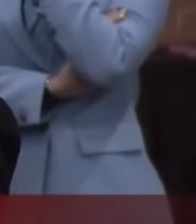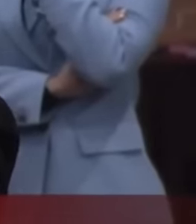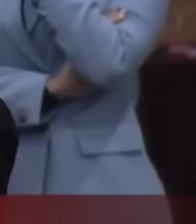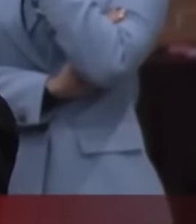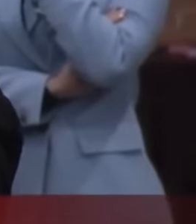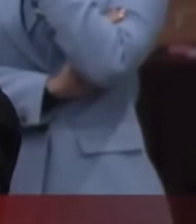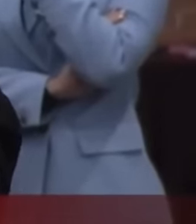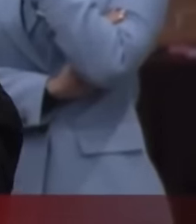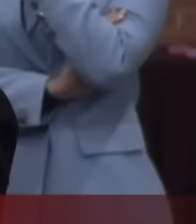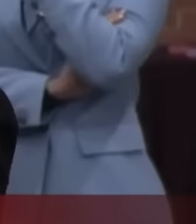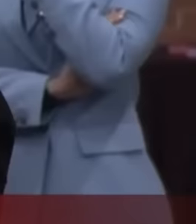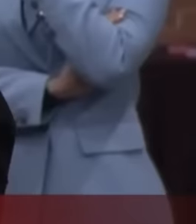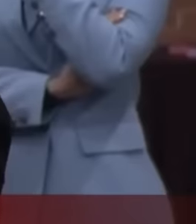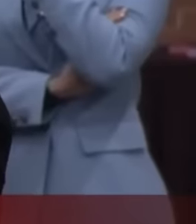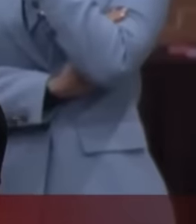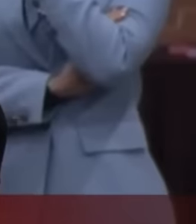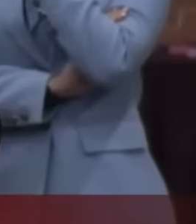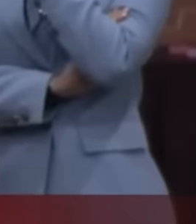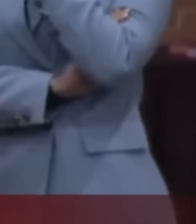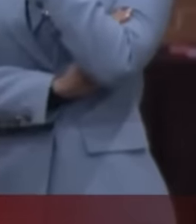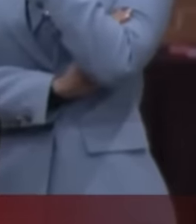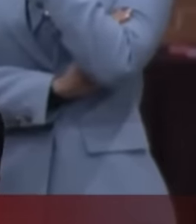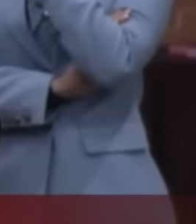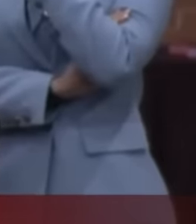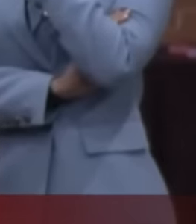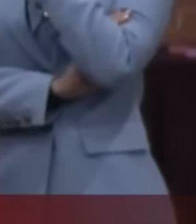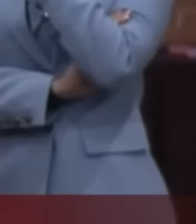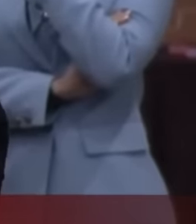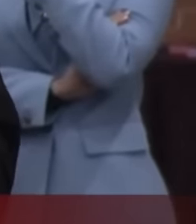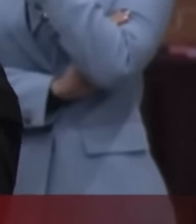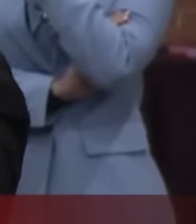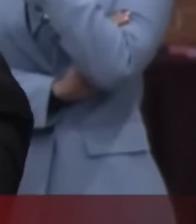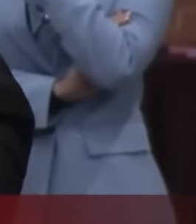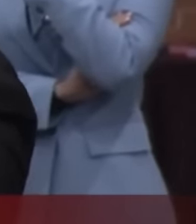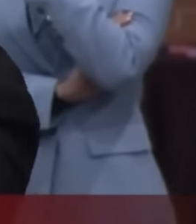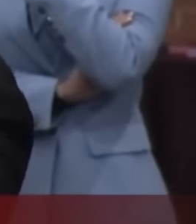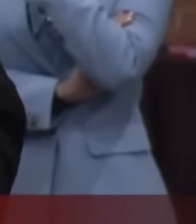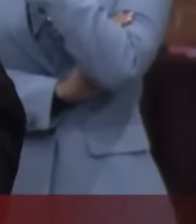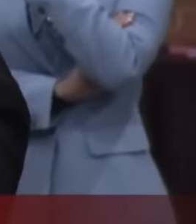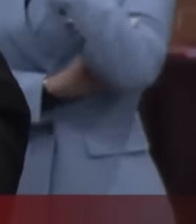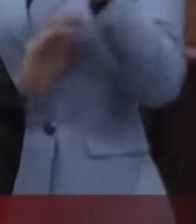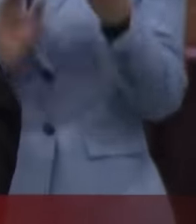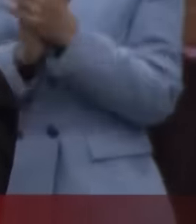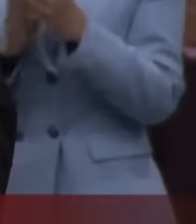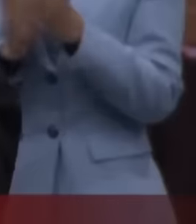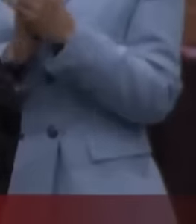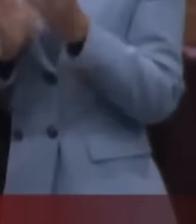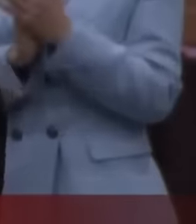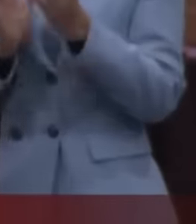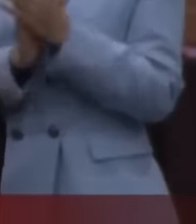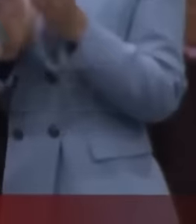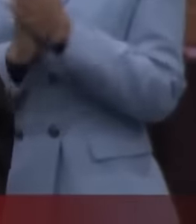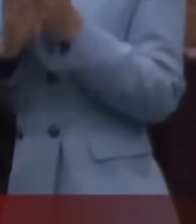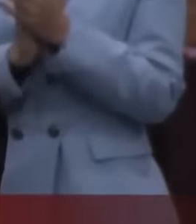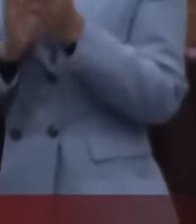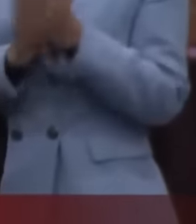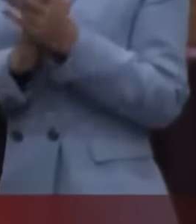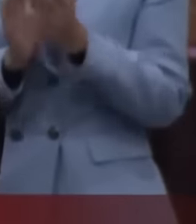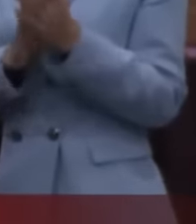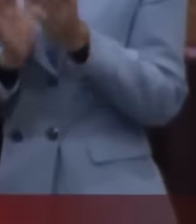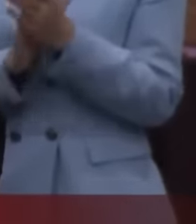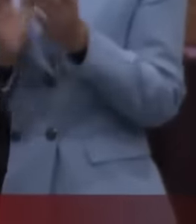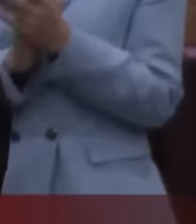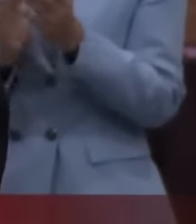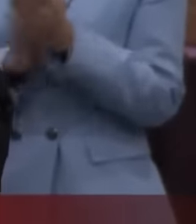son la resistencia a perder los privilegios. Son la resistencia a escuchar